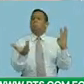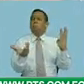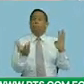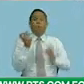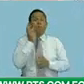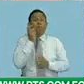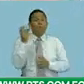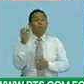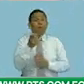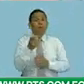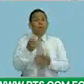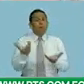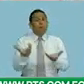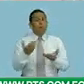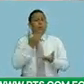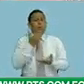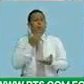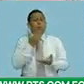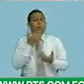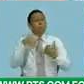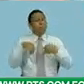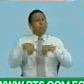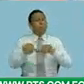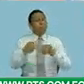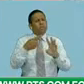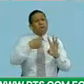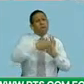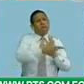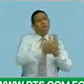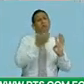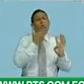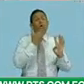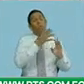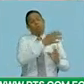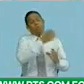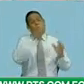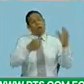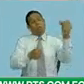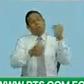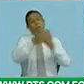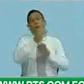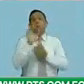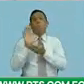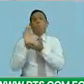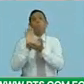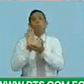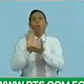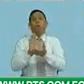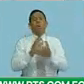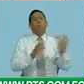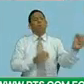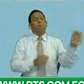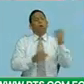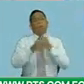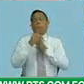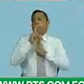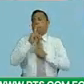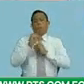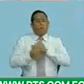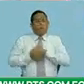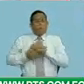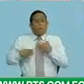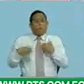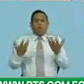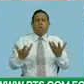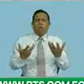General del Estado sigue el juego de estos ciudadanos que se presentan como testigos protegidos para rendir un testimonio anticipado